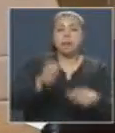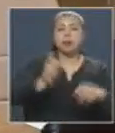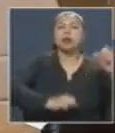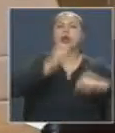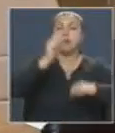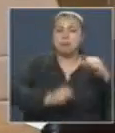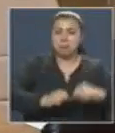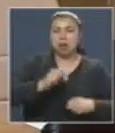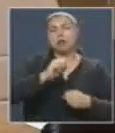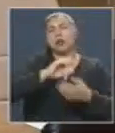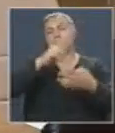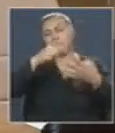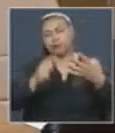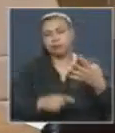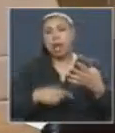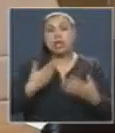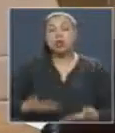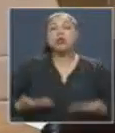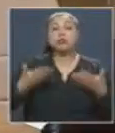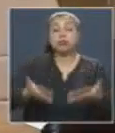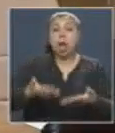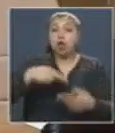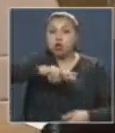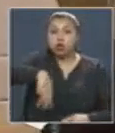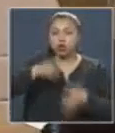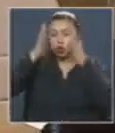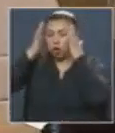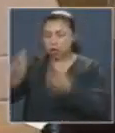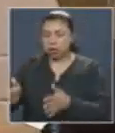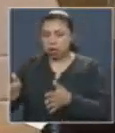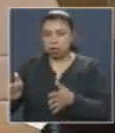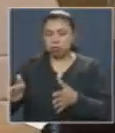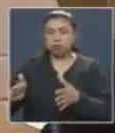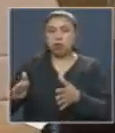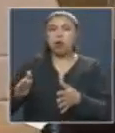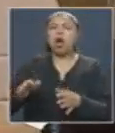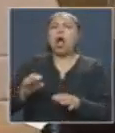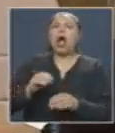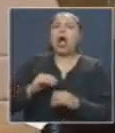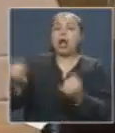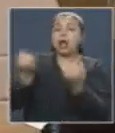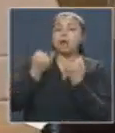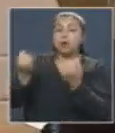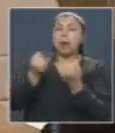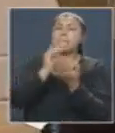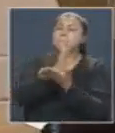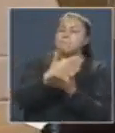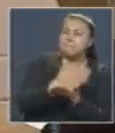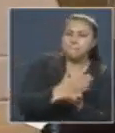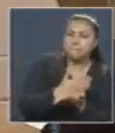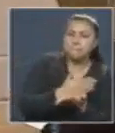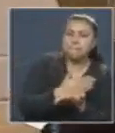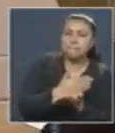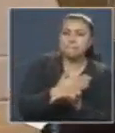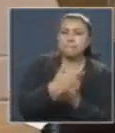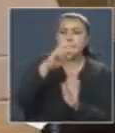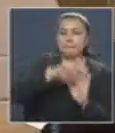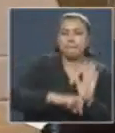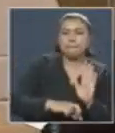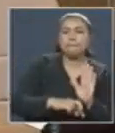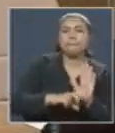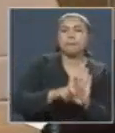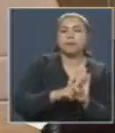estamos disponibles y estaremos muy atentos a las señales que dé el gobierno para perfeccionar el proyecto de